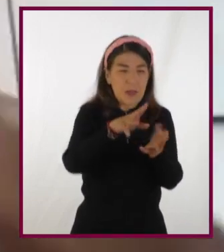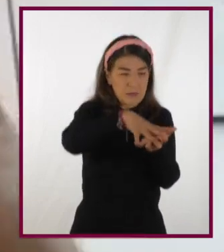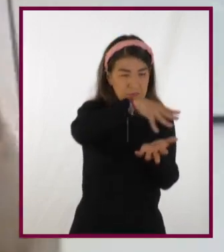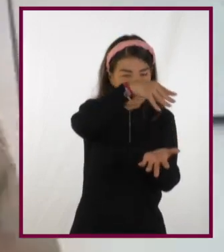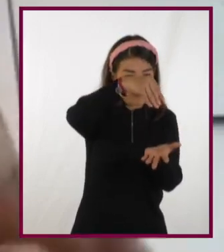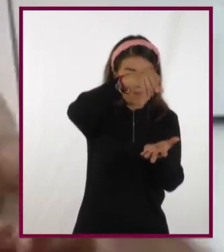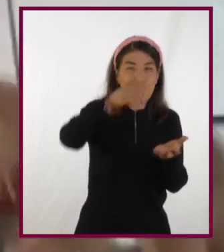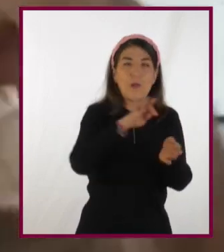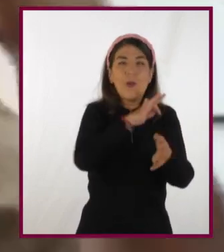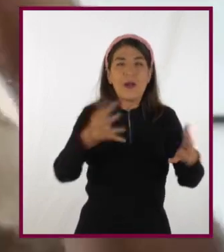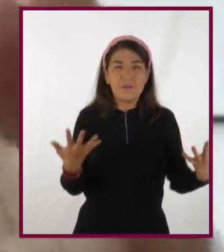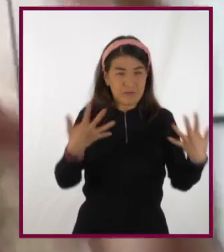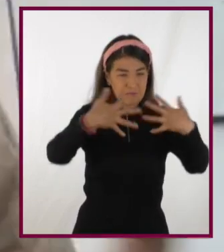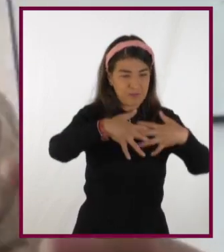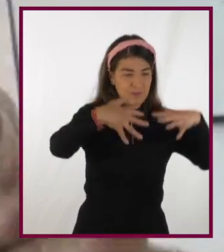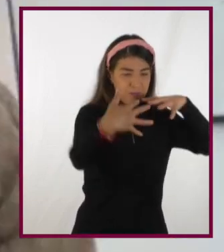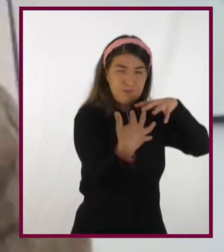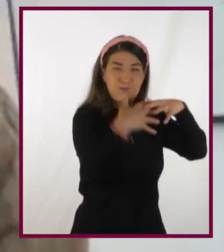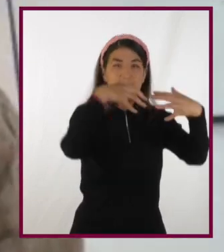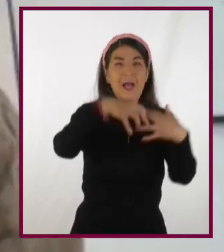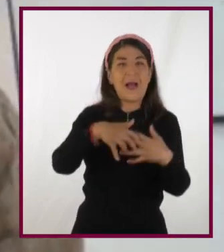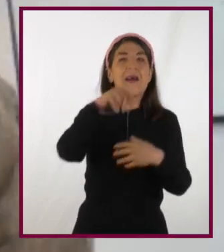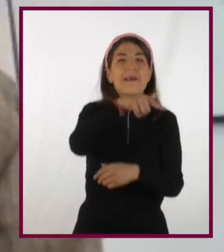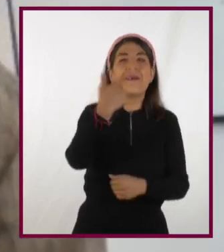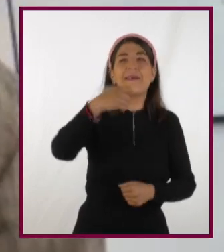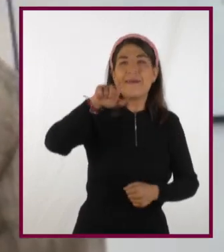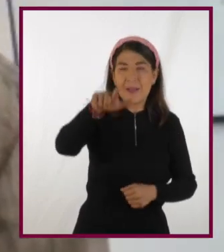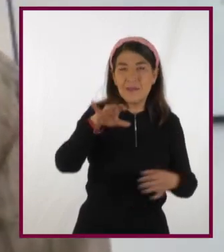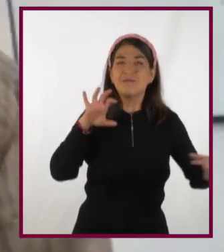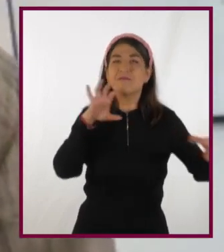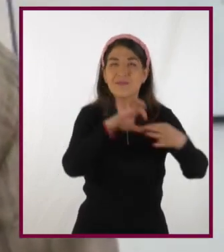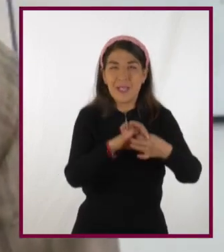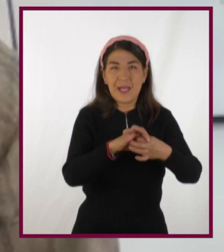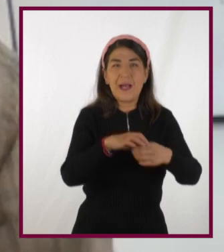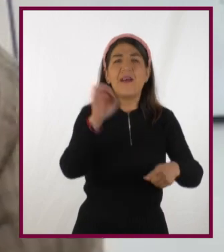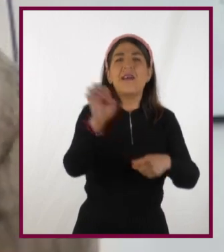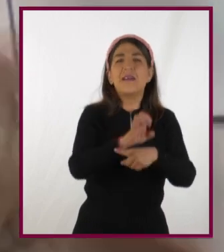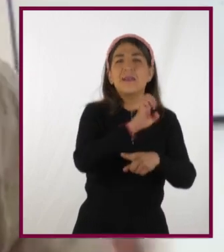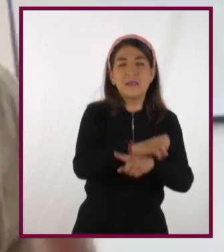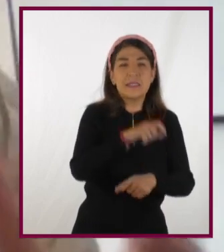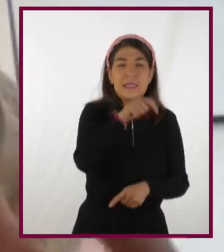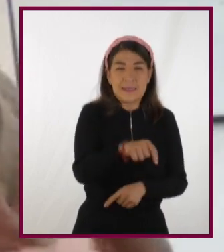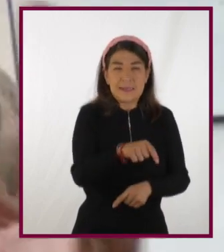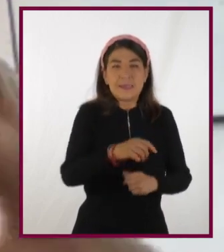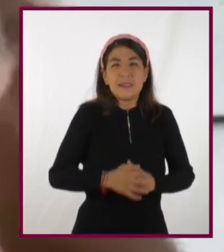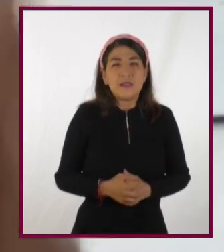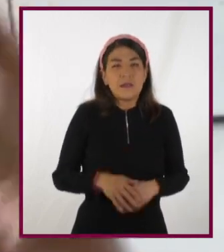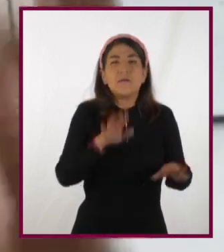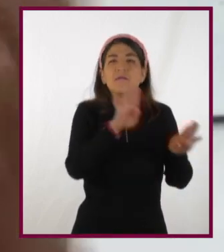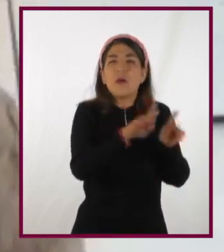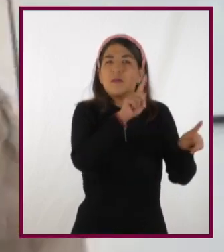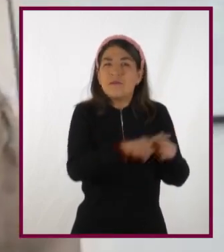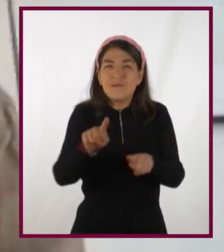grandes pueden entrelazarse y hacer una especie de redes, como el caso de las geles. Y entonces todas estas